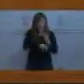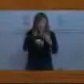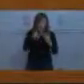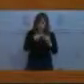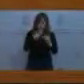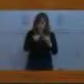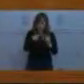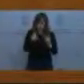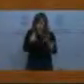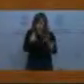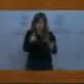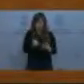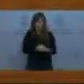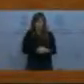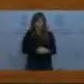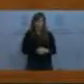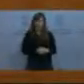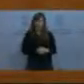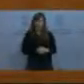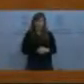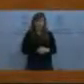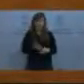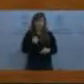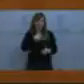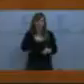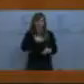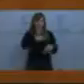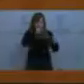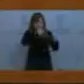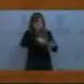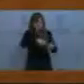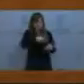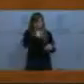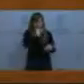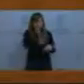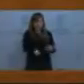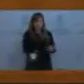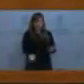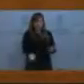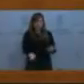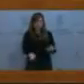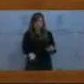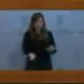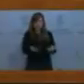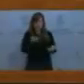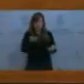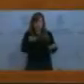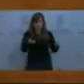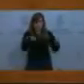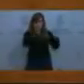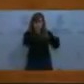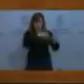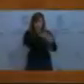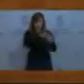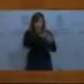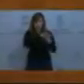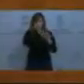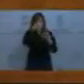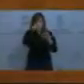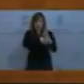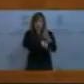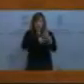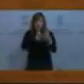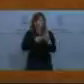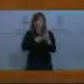decirlo, quiero que entienda por qué cuando ustedes hablan de marco integral, yo lo